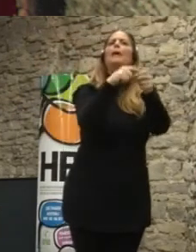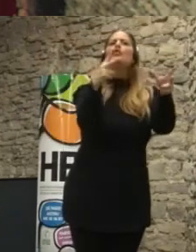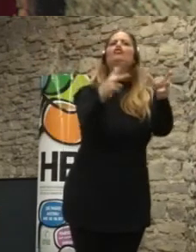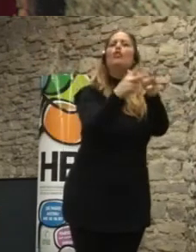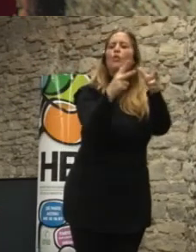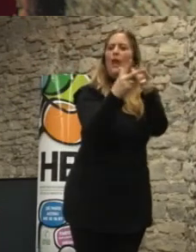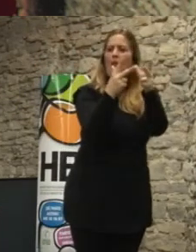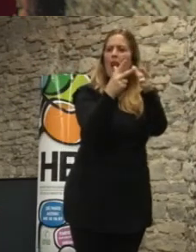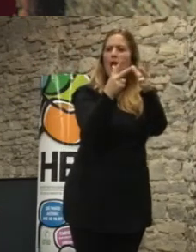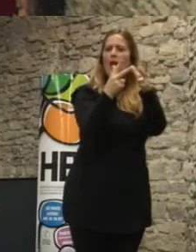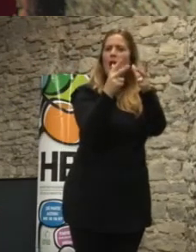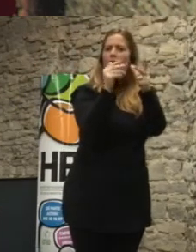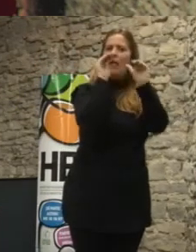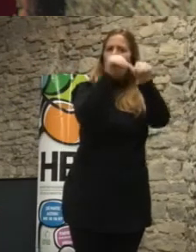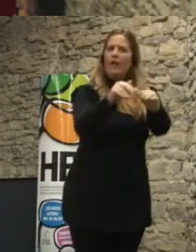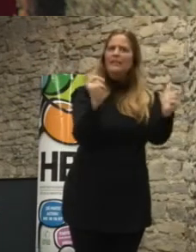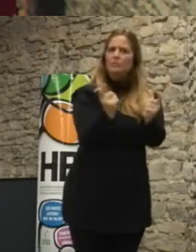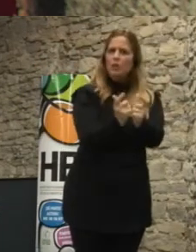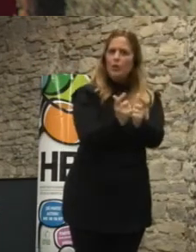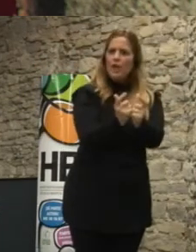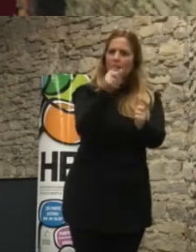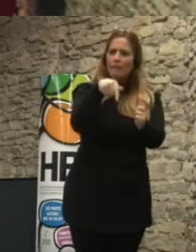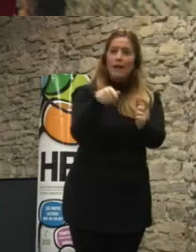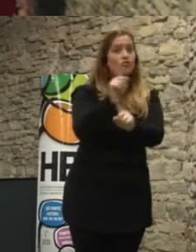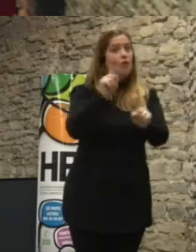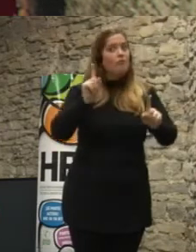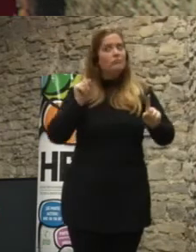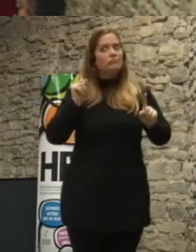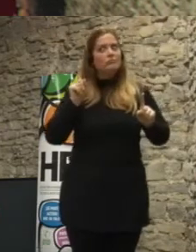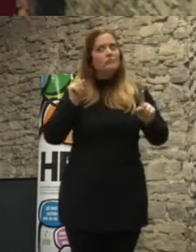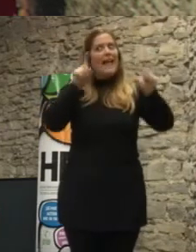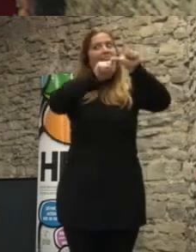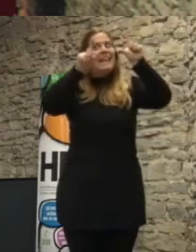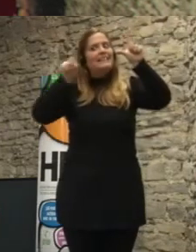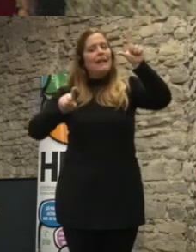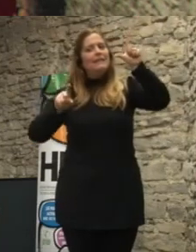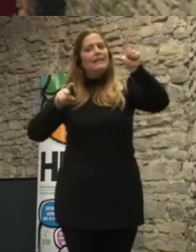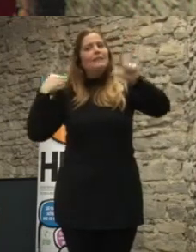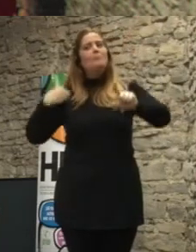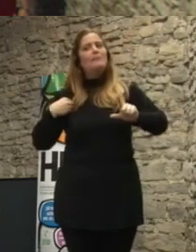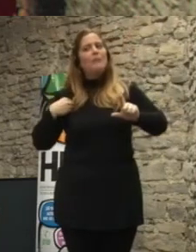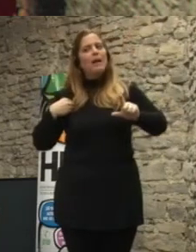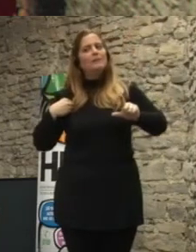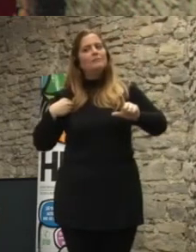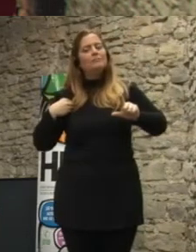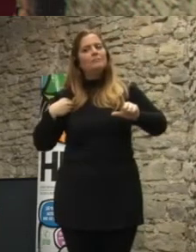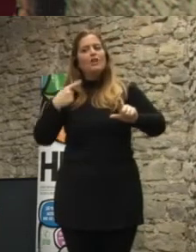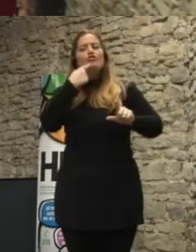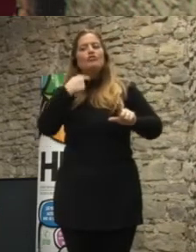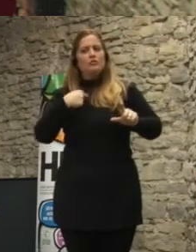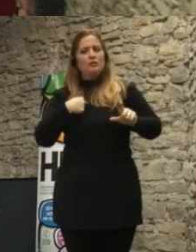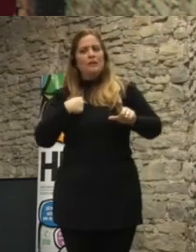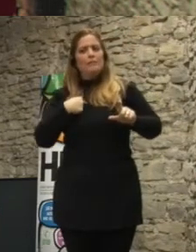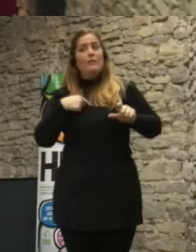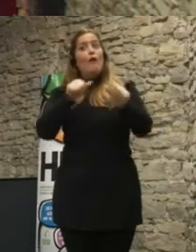disminuya. Las mismas estadísticas nos dicen que hay formas de participación